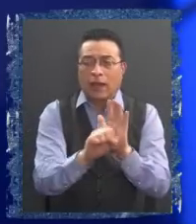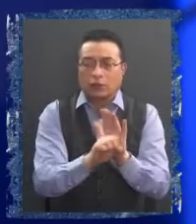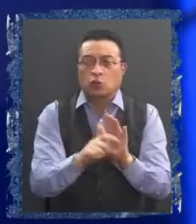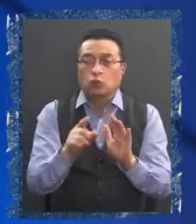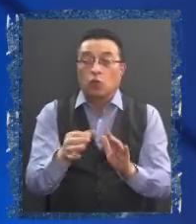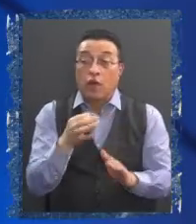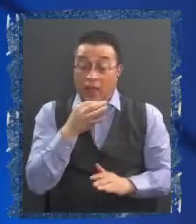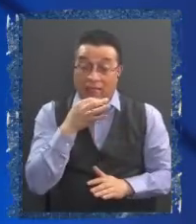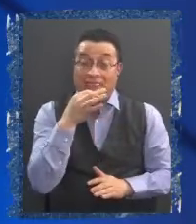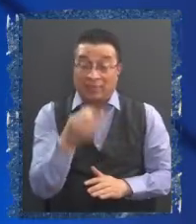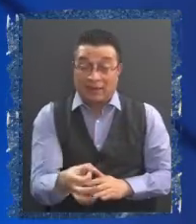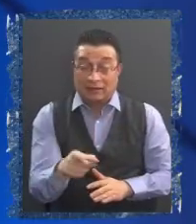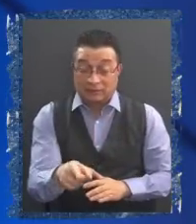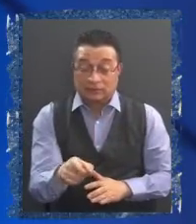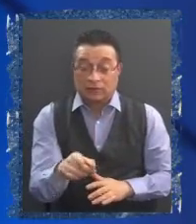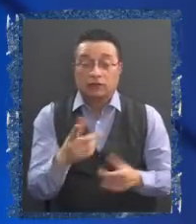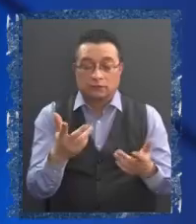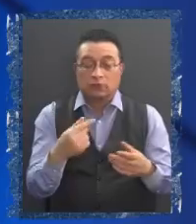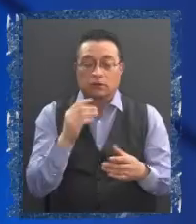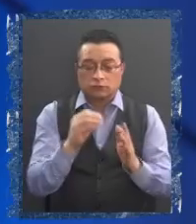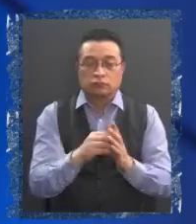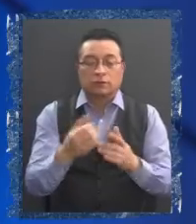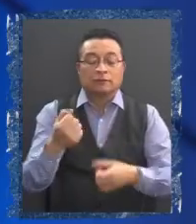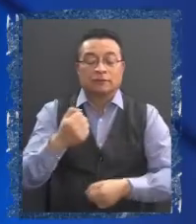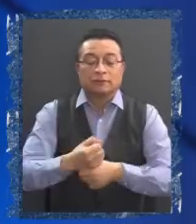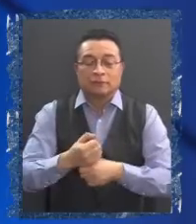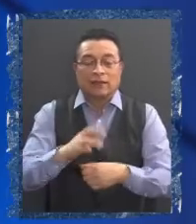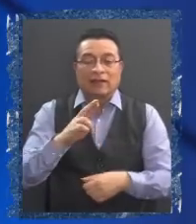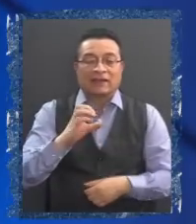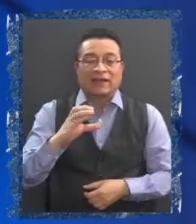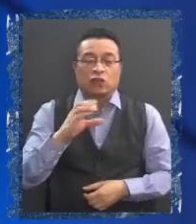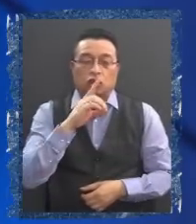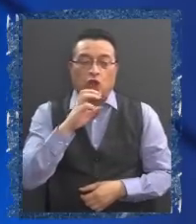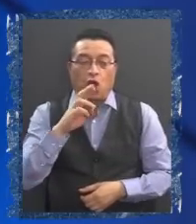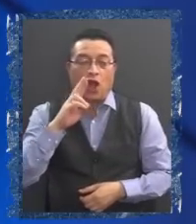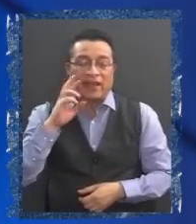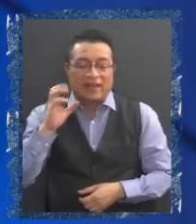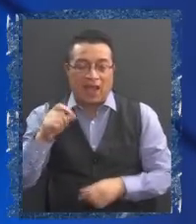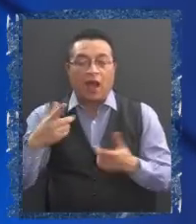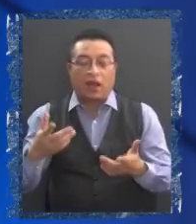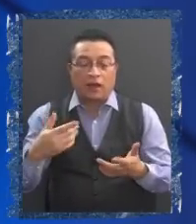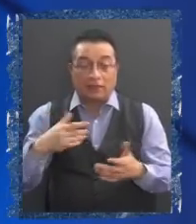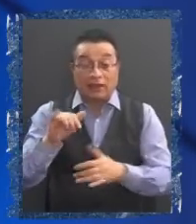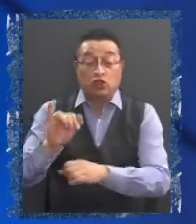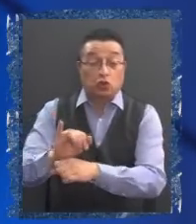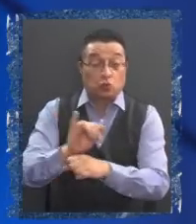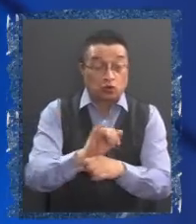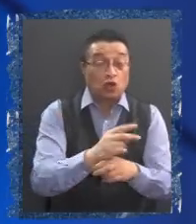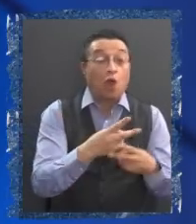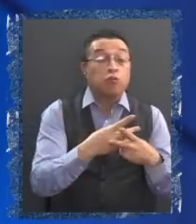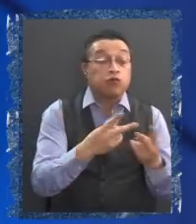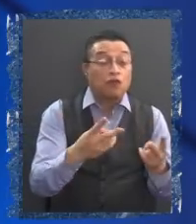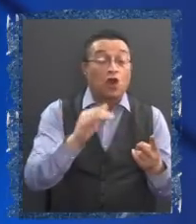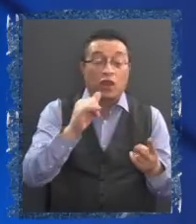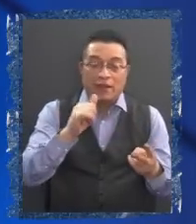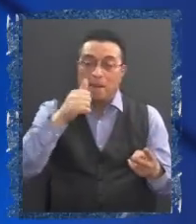salía la mención sobre la función de rectoría y ya se hacía mención de instituciones públicas y privadas. Por otra parte, la gran pregunta es, ¿el